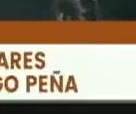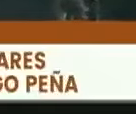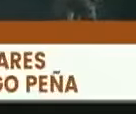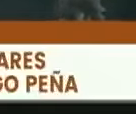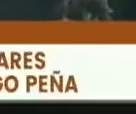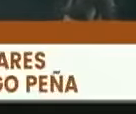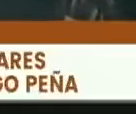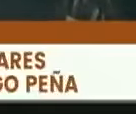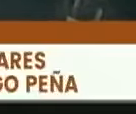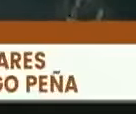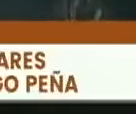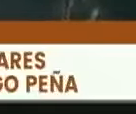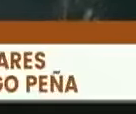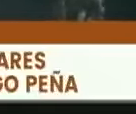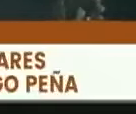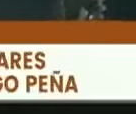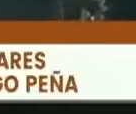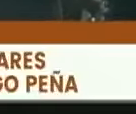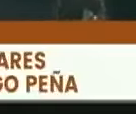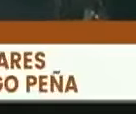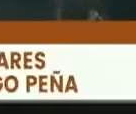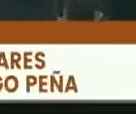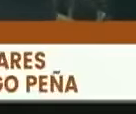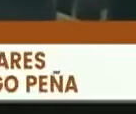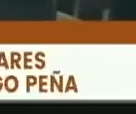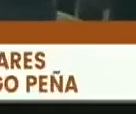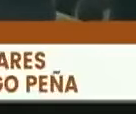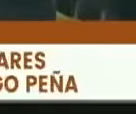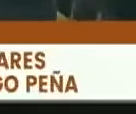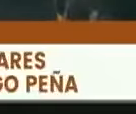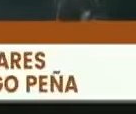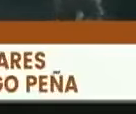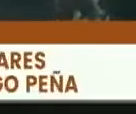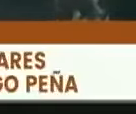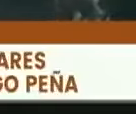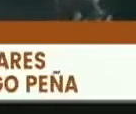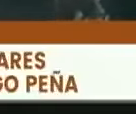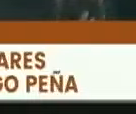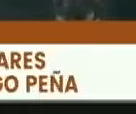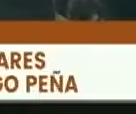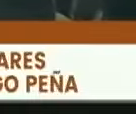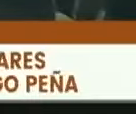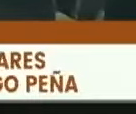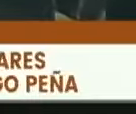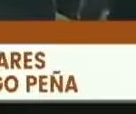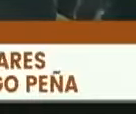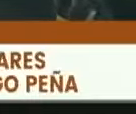que escribo un canto que sea flor y sea semilla.